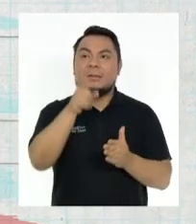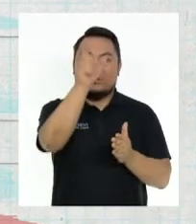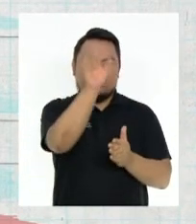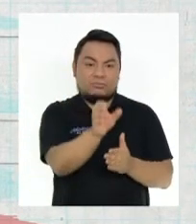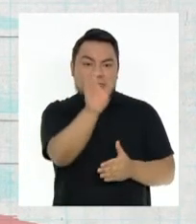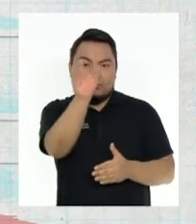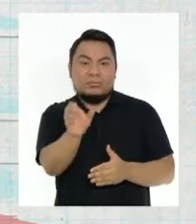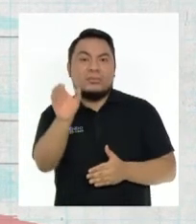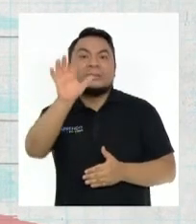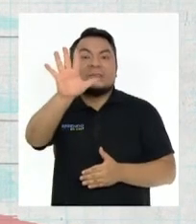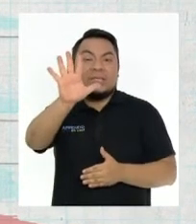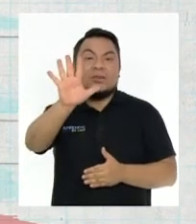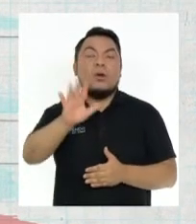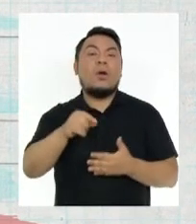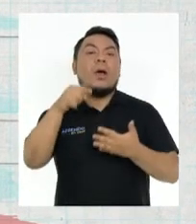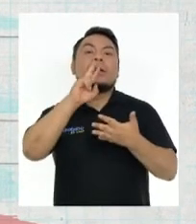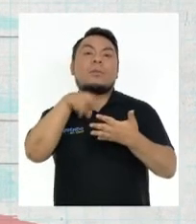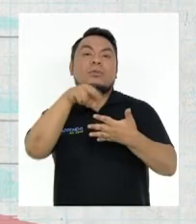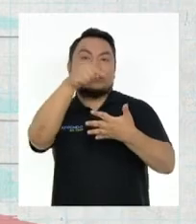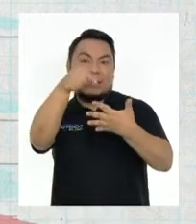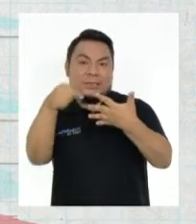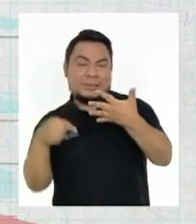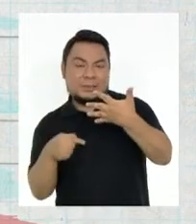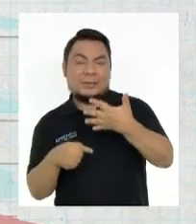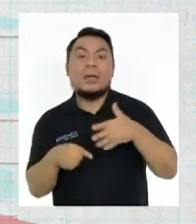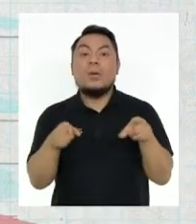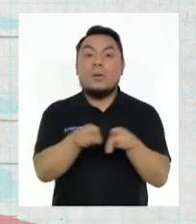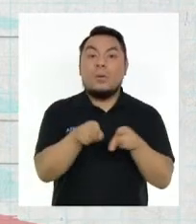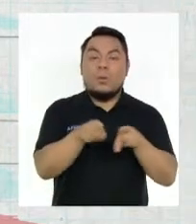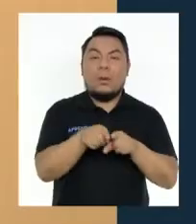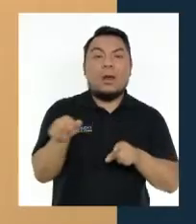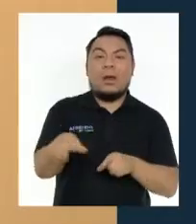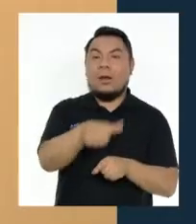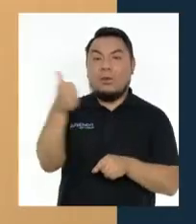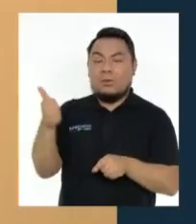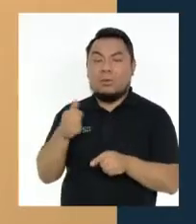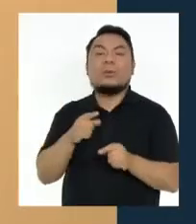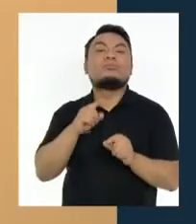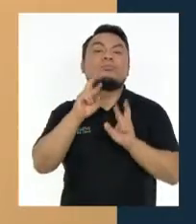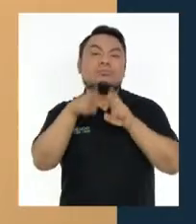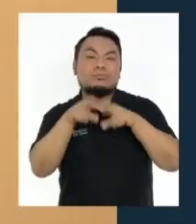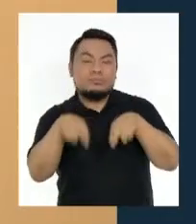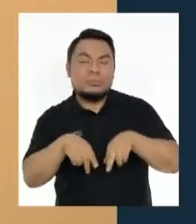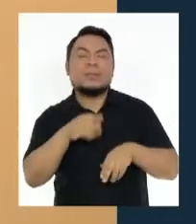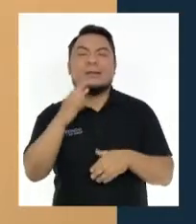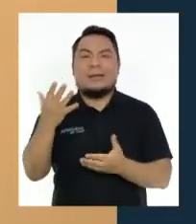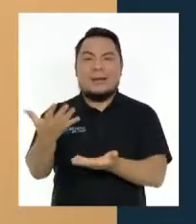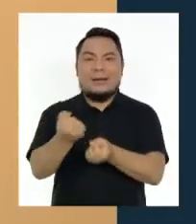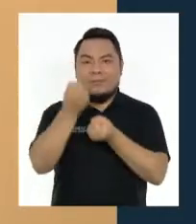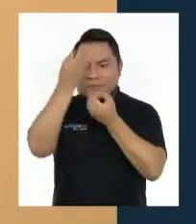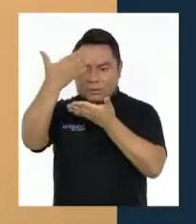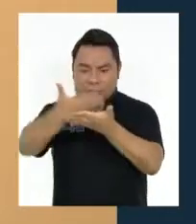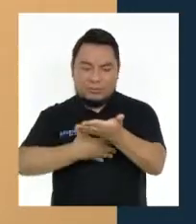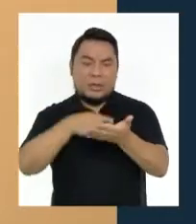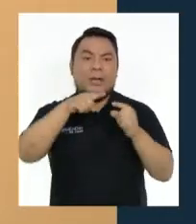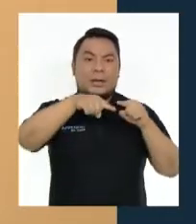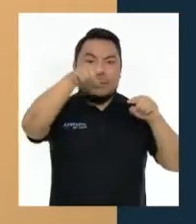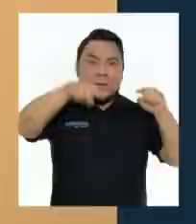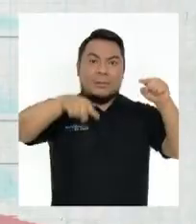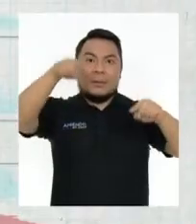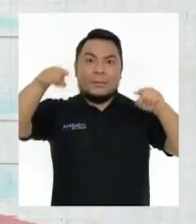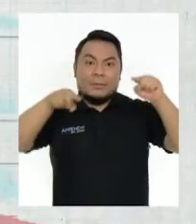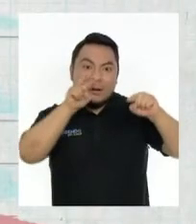5 opciones. Hacemos lo mismo para los demás intervalos y así obtenemos el gráfico de barras